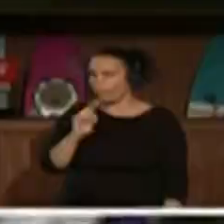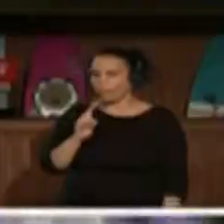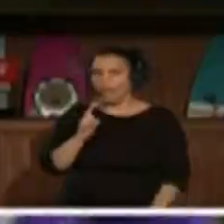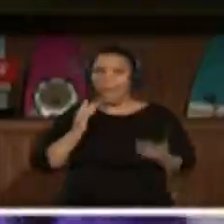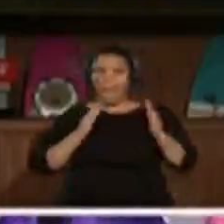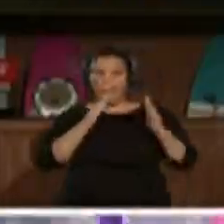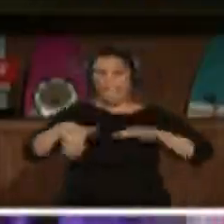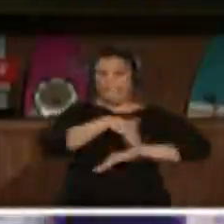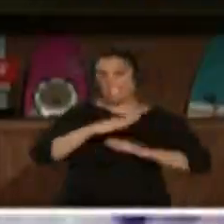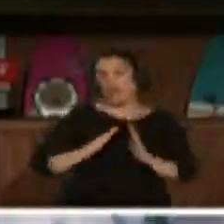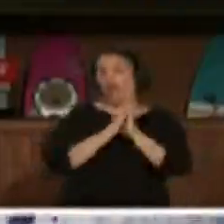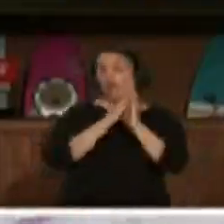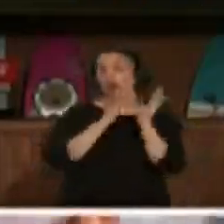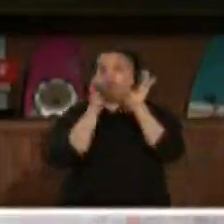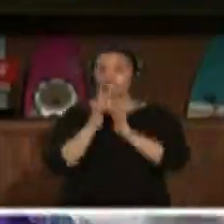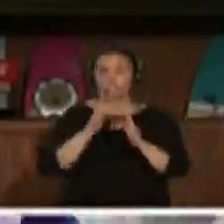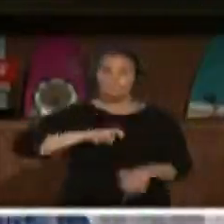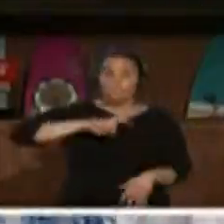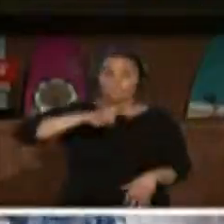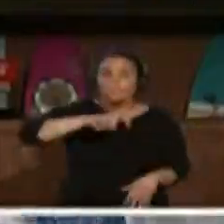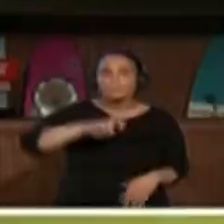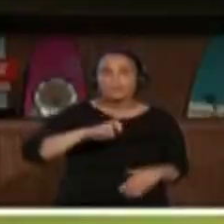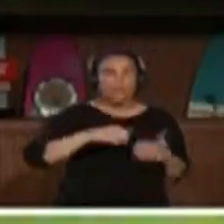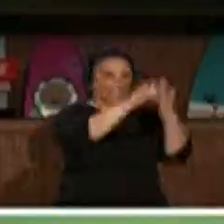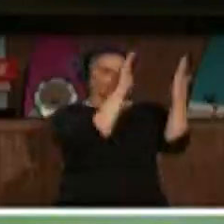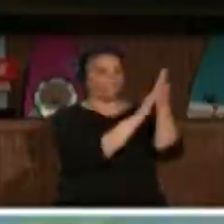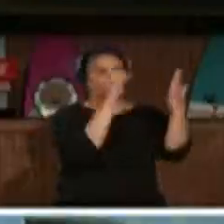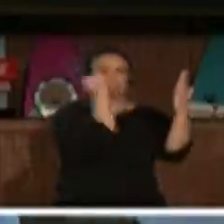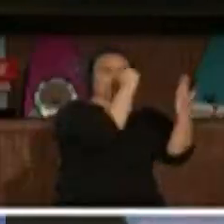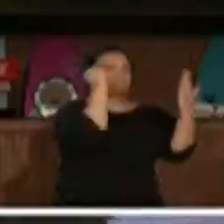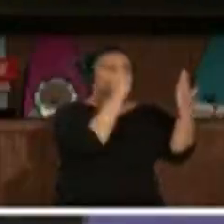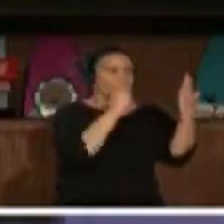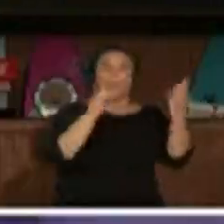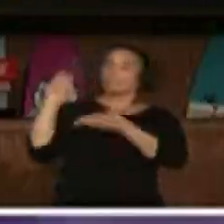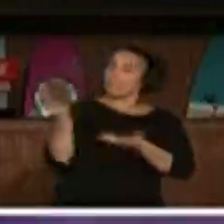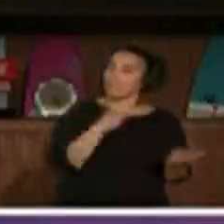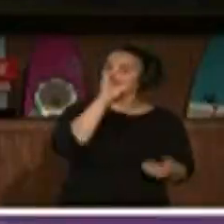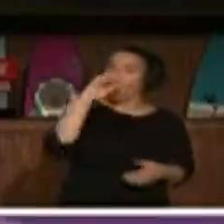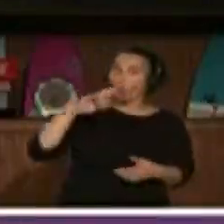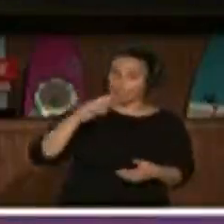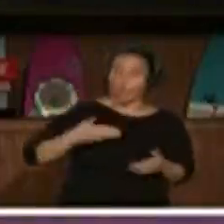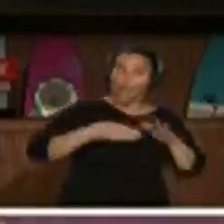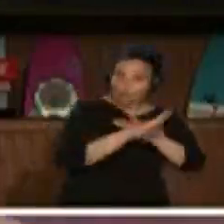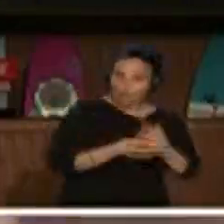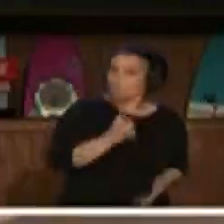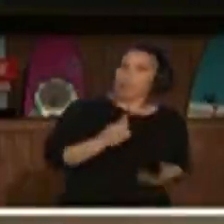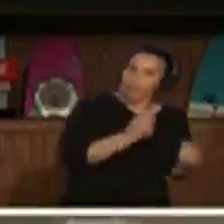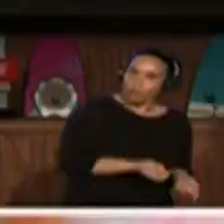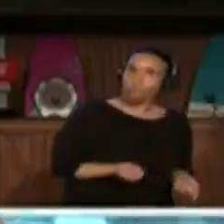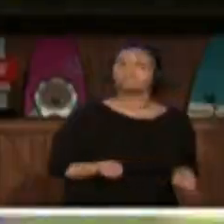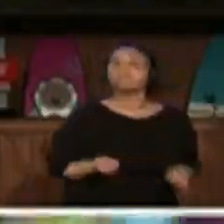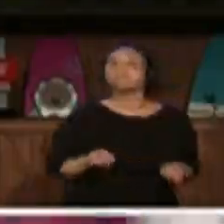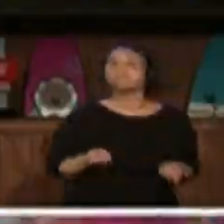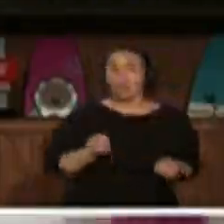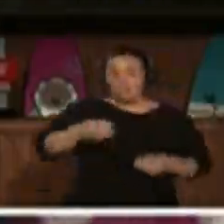calle San José, creo que has escogido un clavo. Bienvenido al Corinto, entre y le dan un rabo. El quinto de